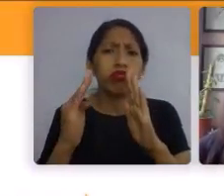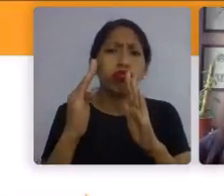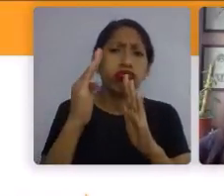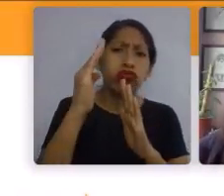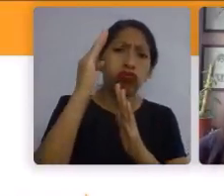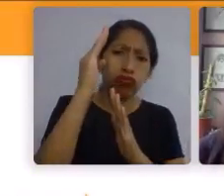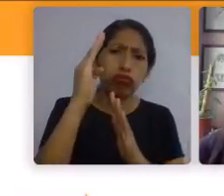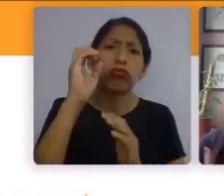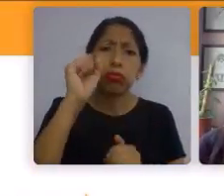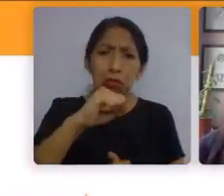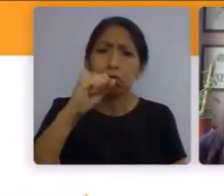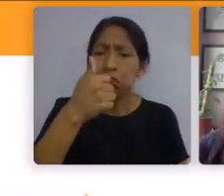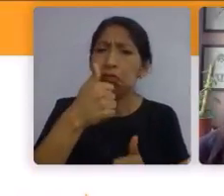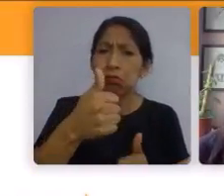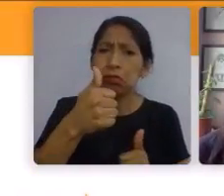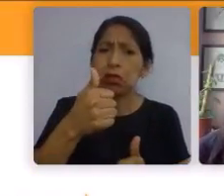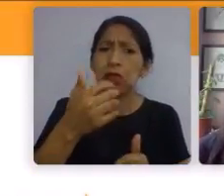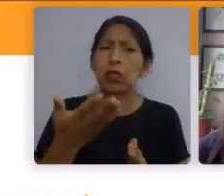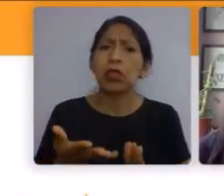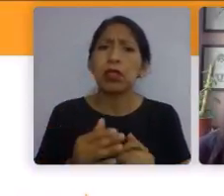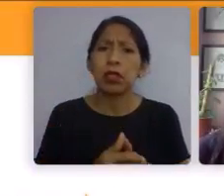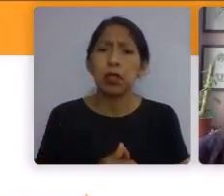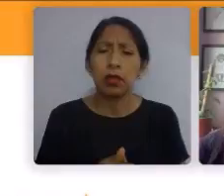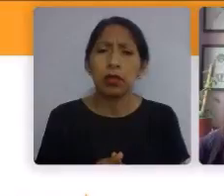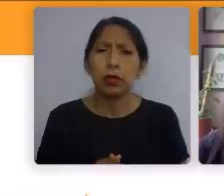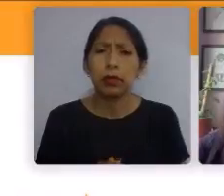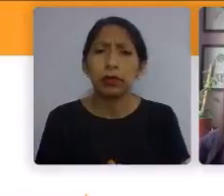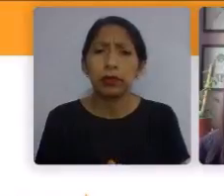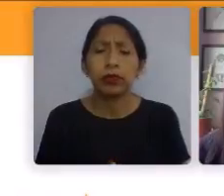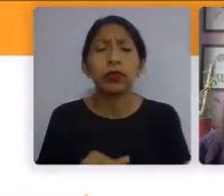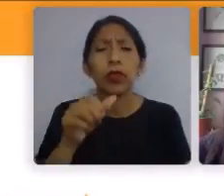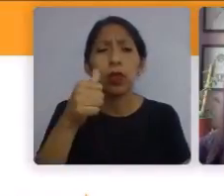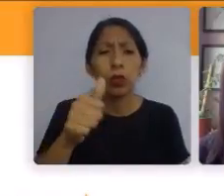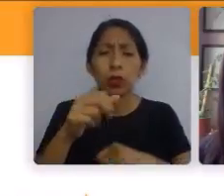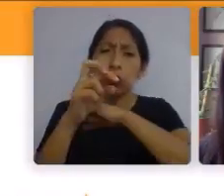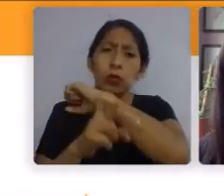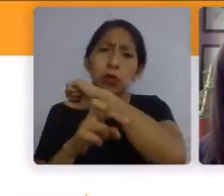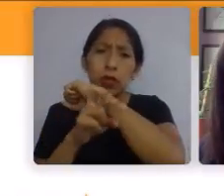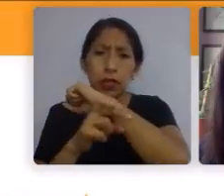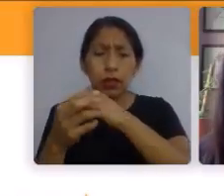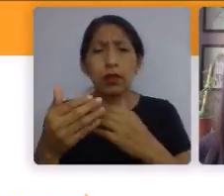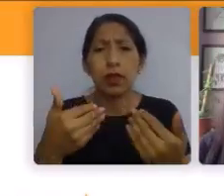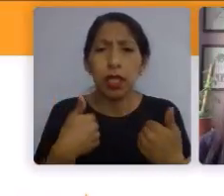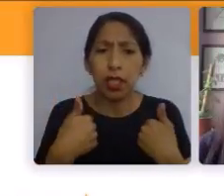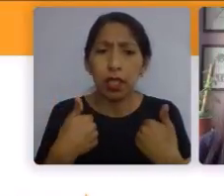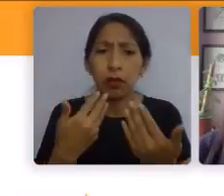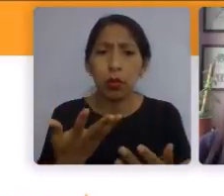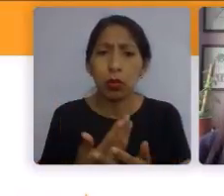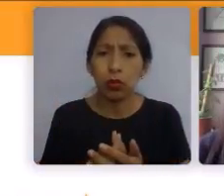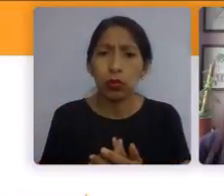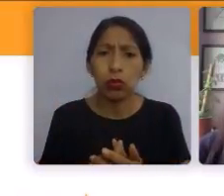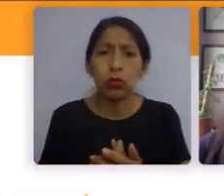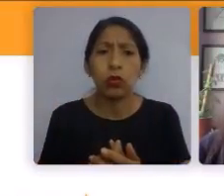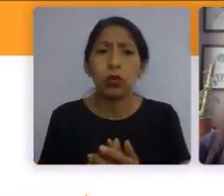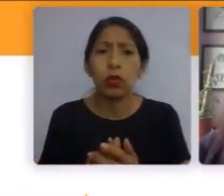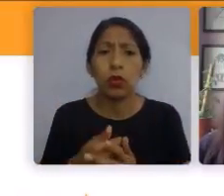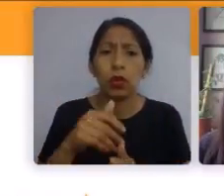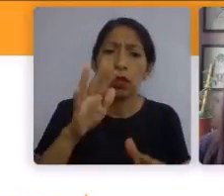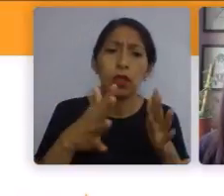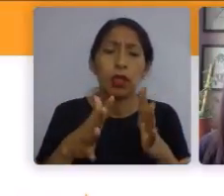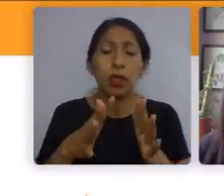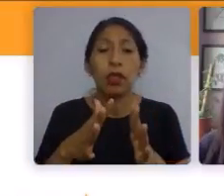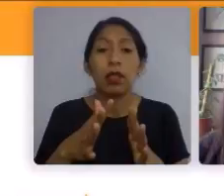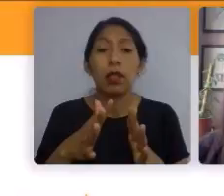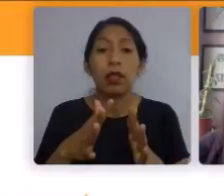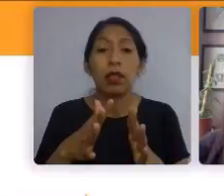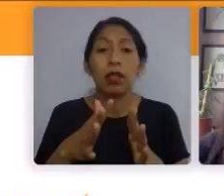país relativamente mayor en comparación a otros países de la región. Tenemos un ingreso también promedio más alto